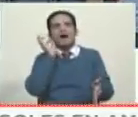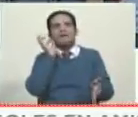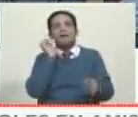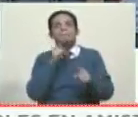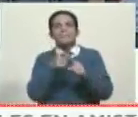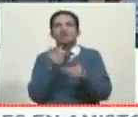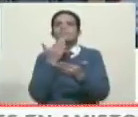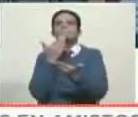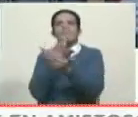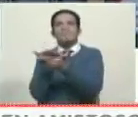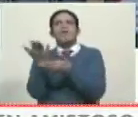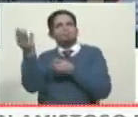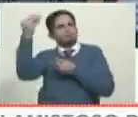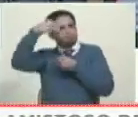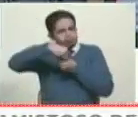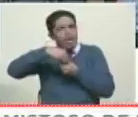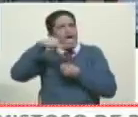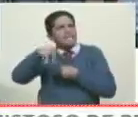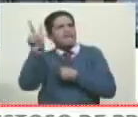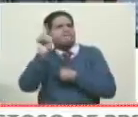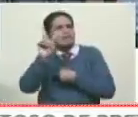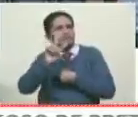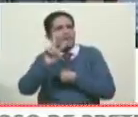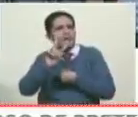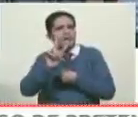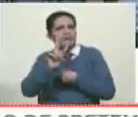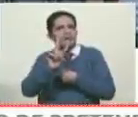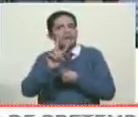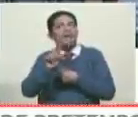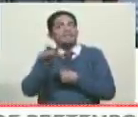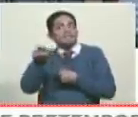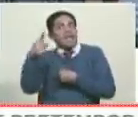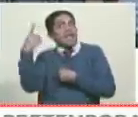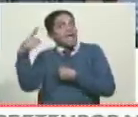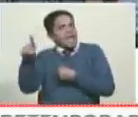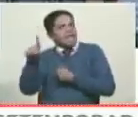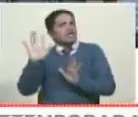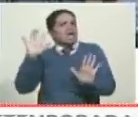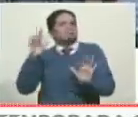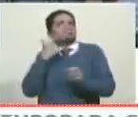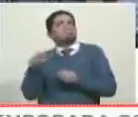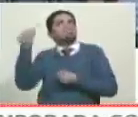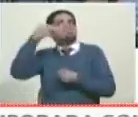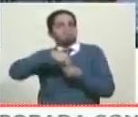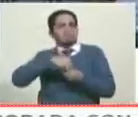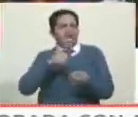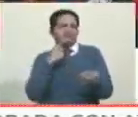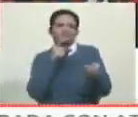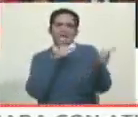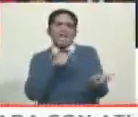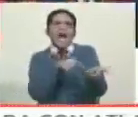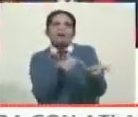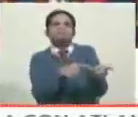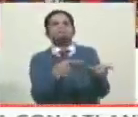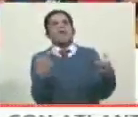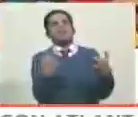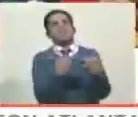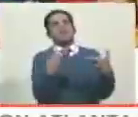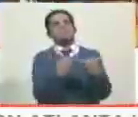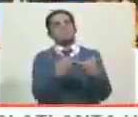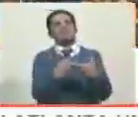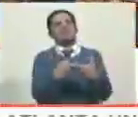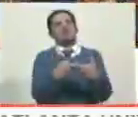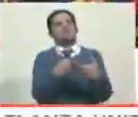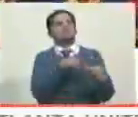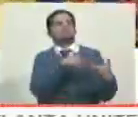invasión en nuestra patria si eso ocurriera debe ser tratado como un enemigo de los hijos y de